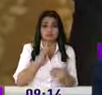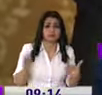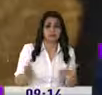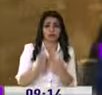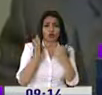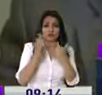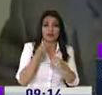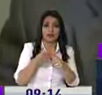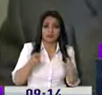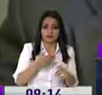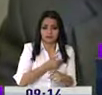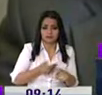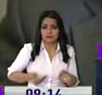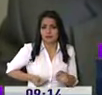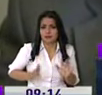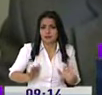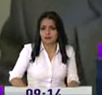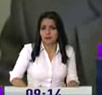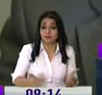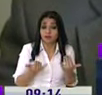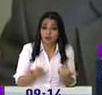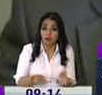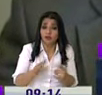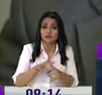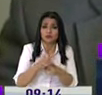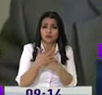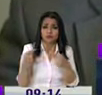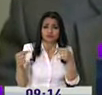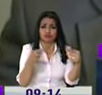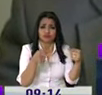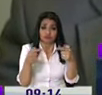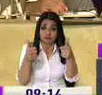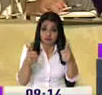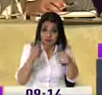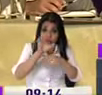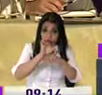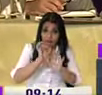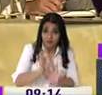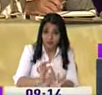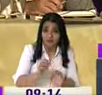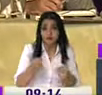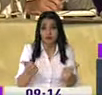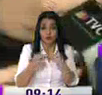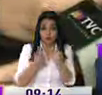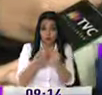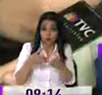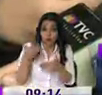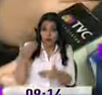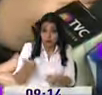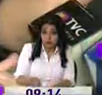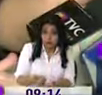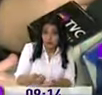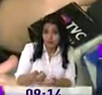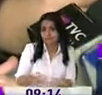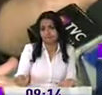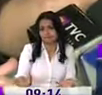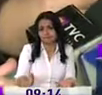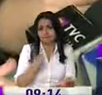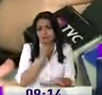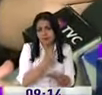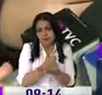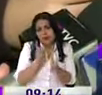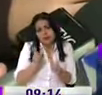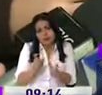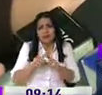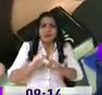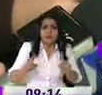del expresidente. Asegura que la situación actual del enfrentamiento no le hace bien al país ni al movimiento. Evidentemente que tenía que darse